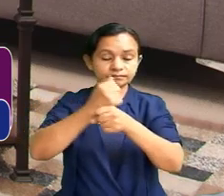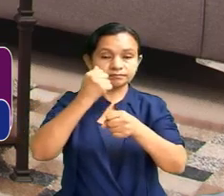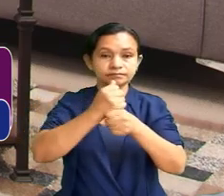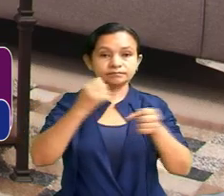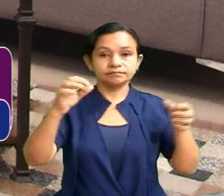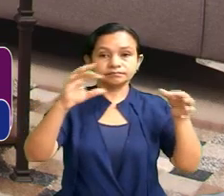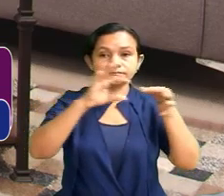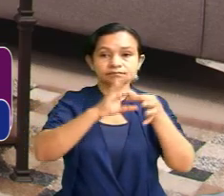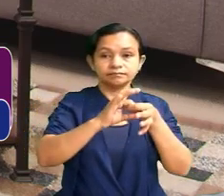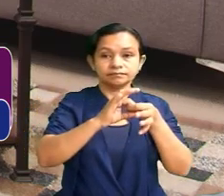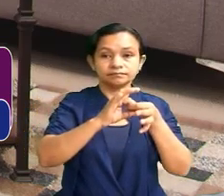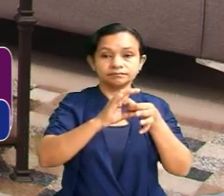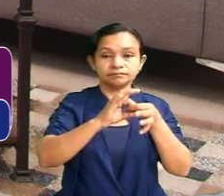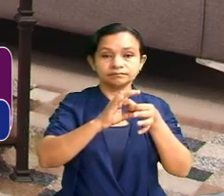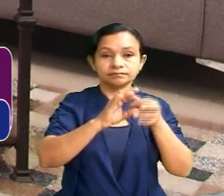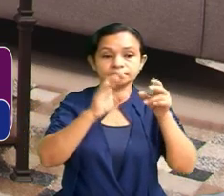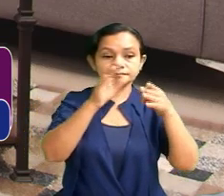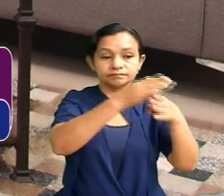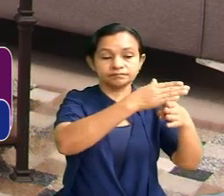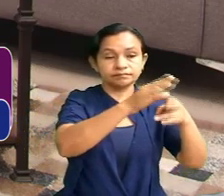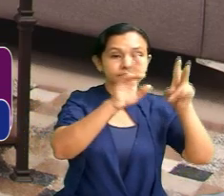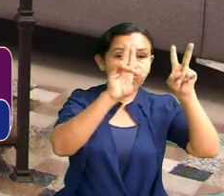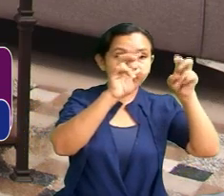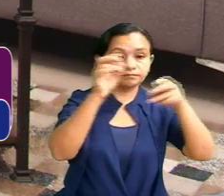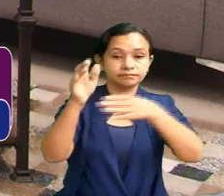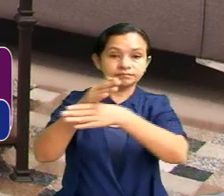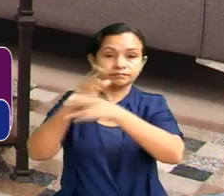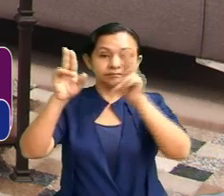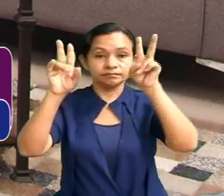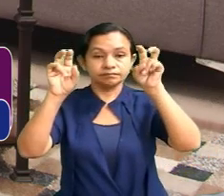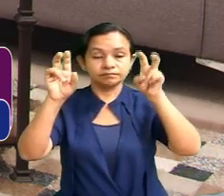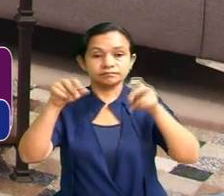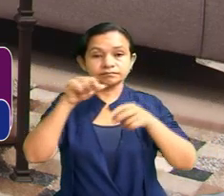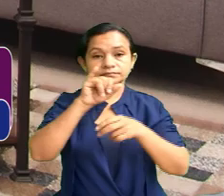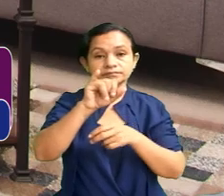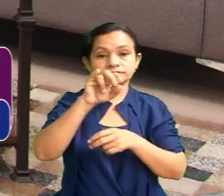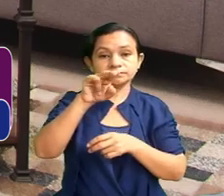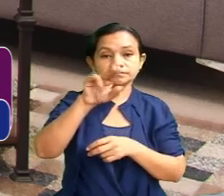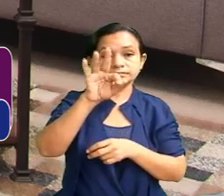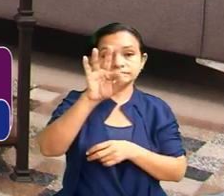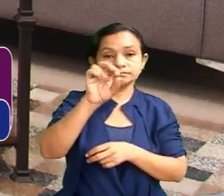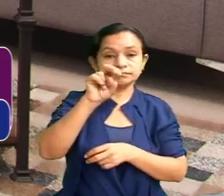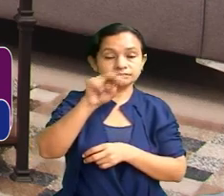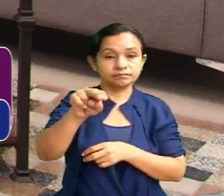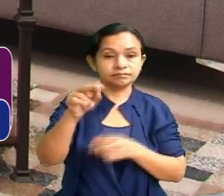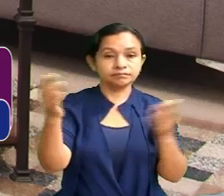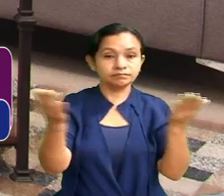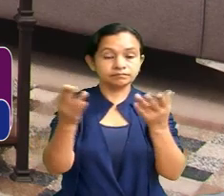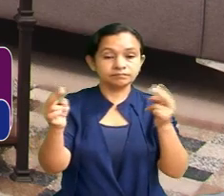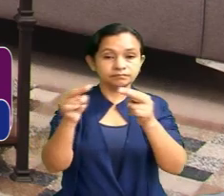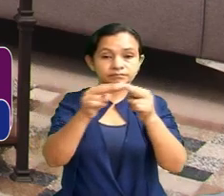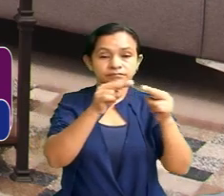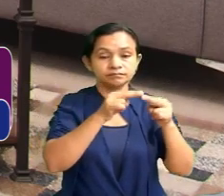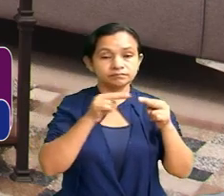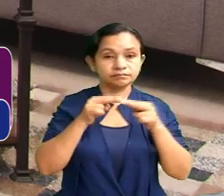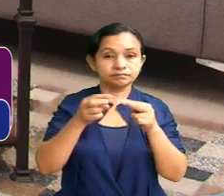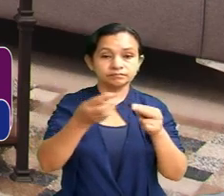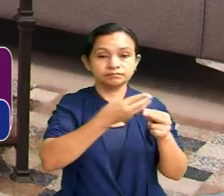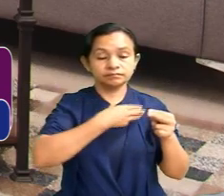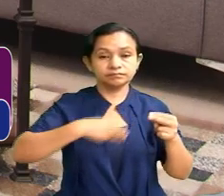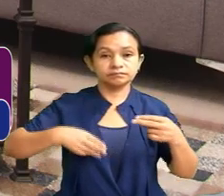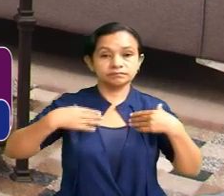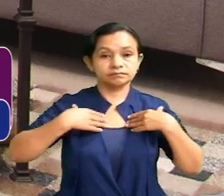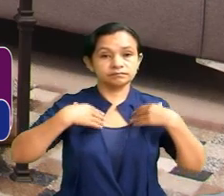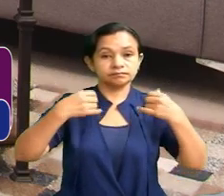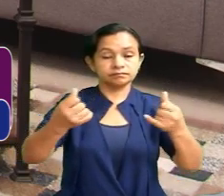claro que cada uno desde sus ámbitos de trabajo verdad pero también con el linfoma cómo se da ese proceso de articulación a partir del ministerio de salud